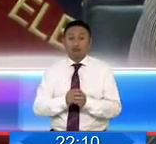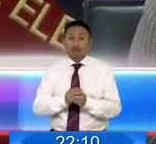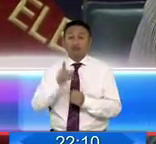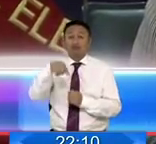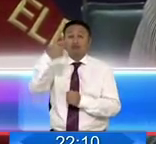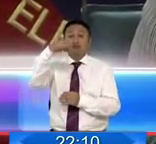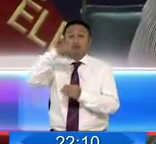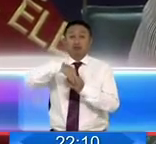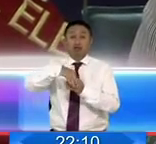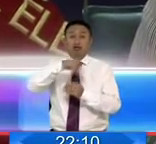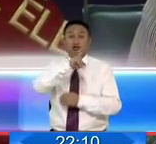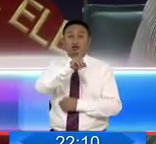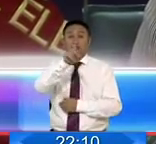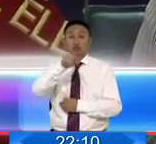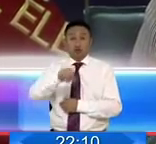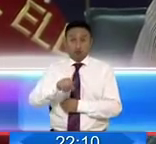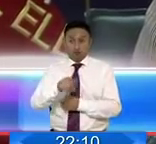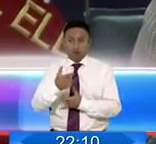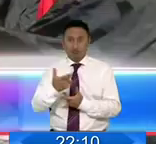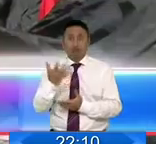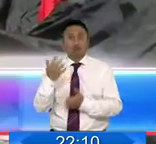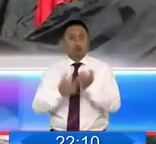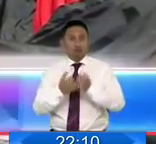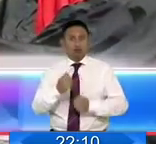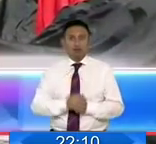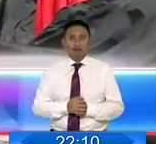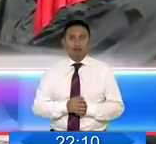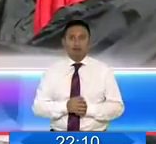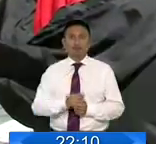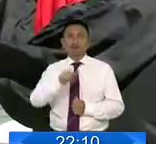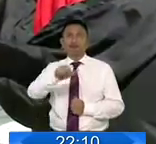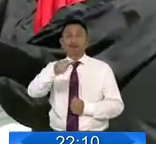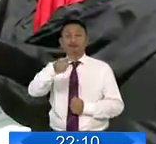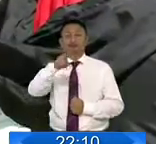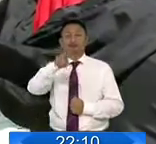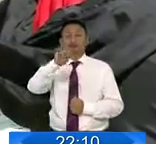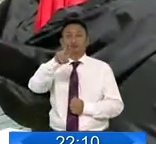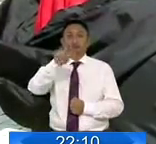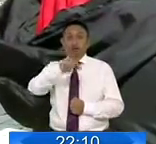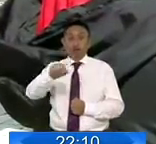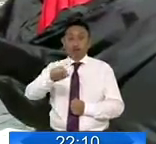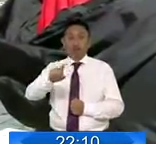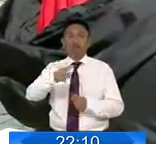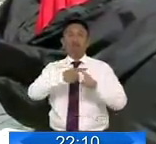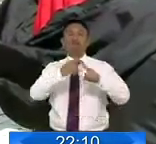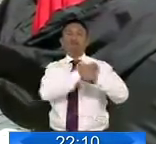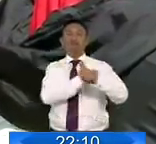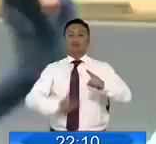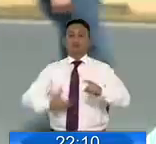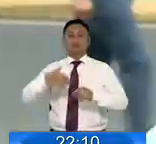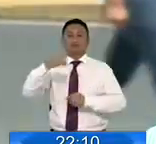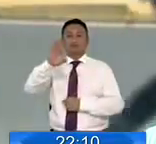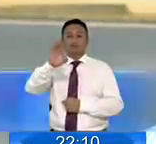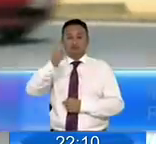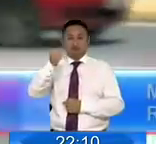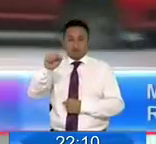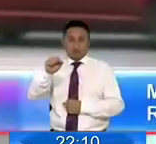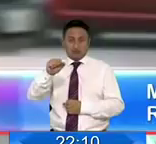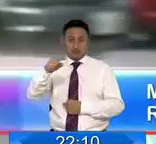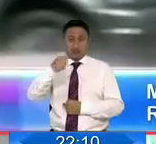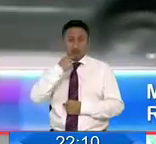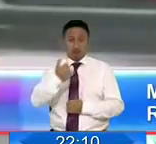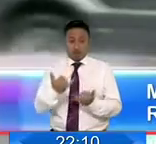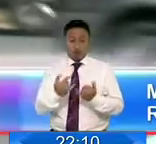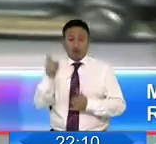del 2021. La situación es crítica. Carlos Aguinaga, expresidente del entonces Tribunal Supremo Electoral, ve la necesidad de